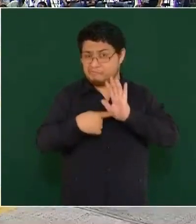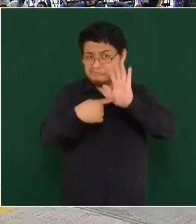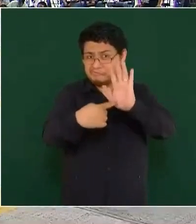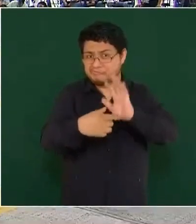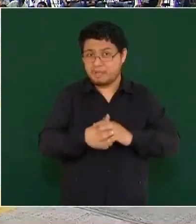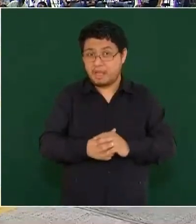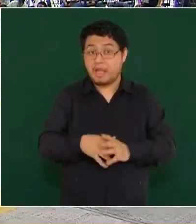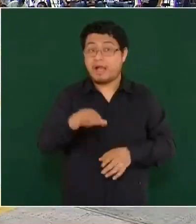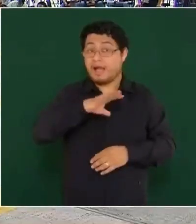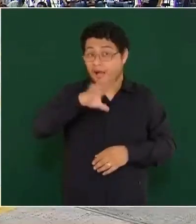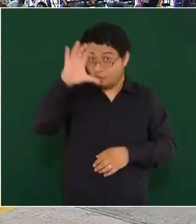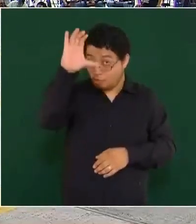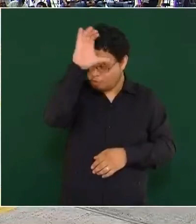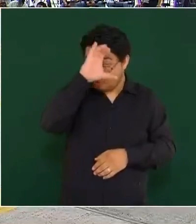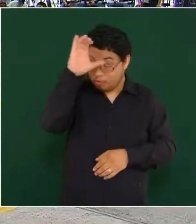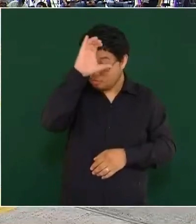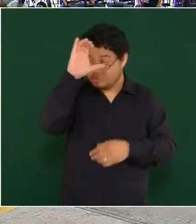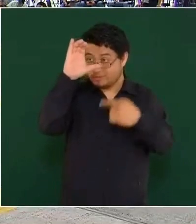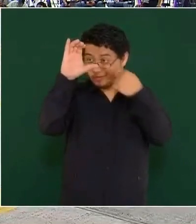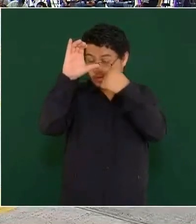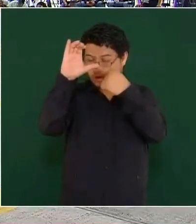hay culturas